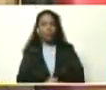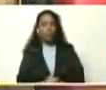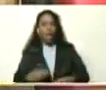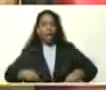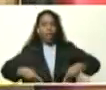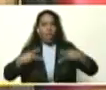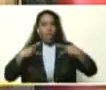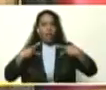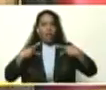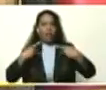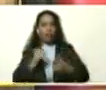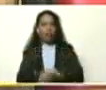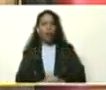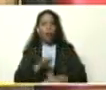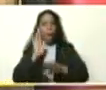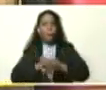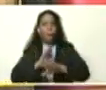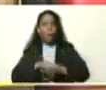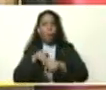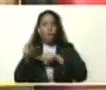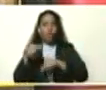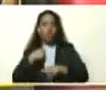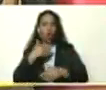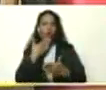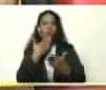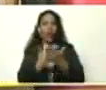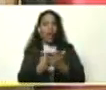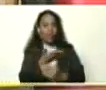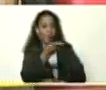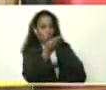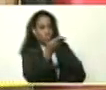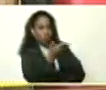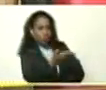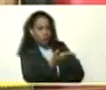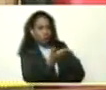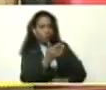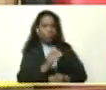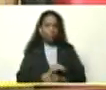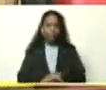vida. Por eso quiero agradecerle a usted,